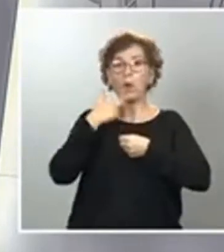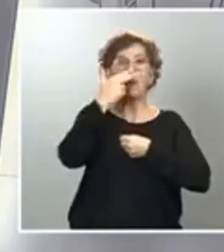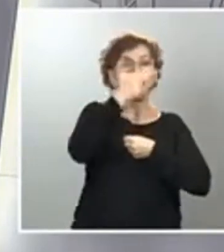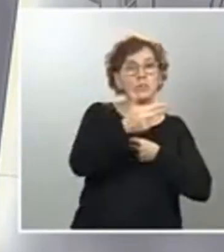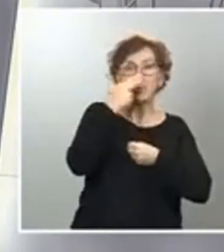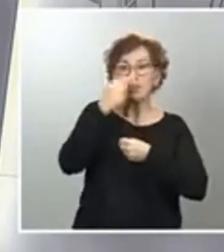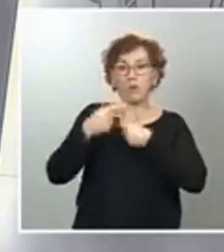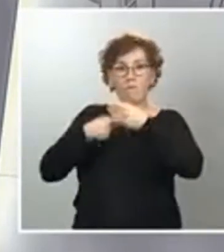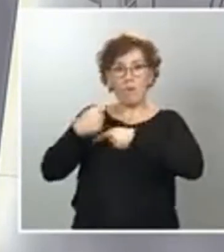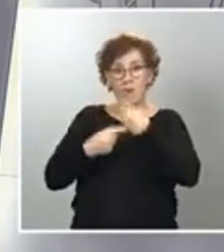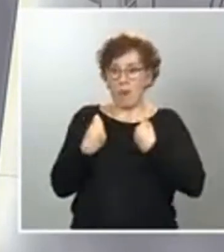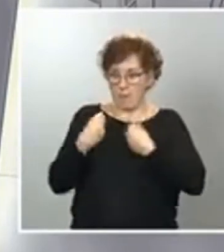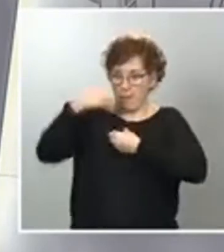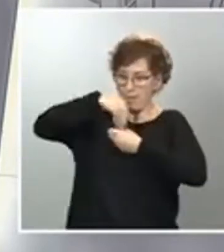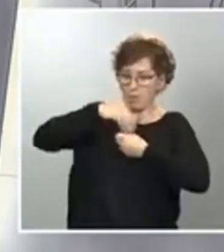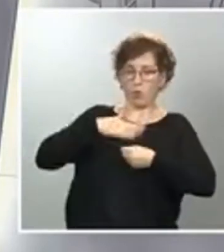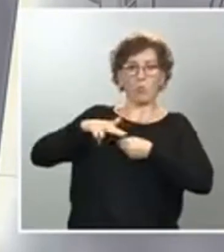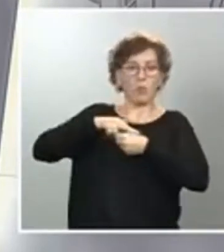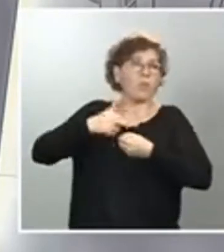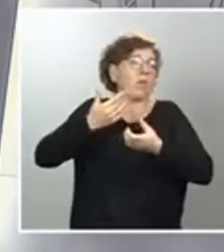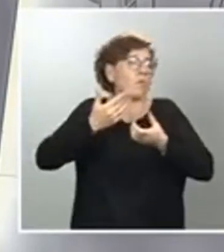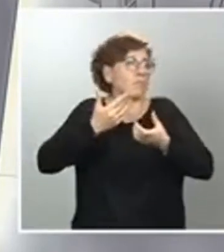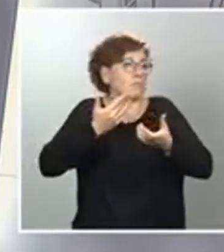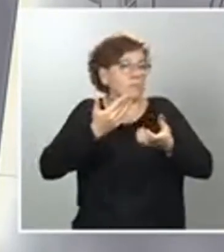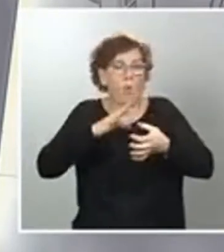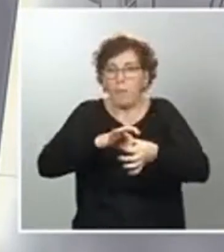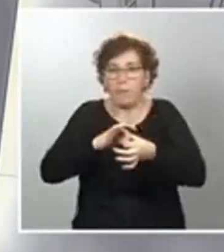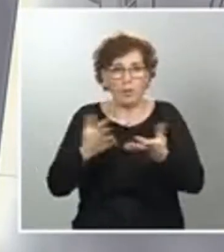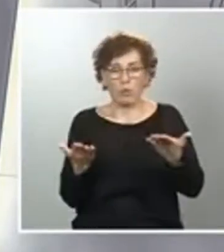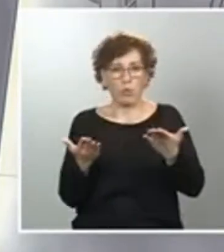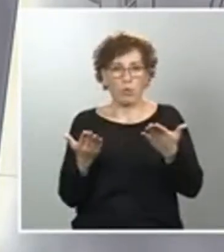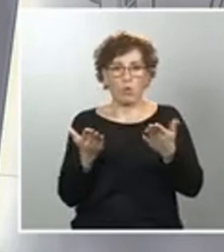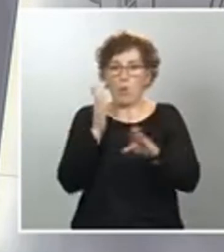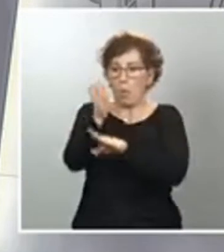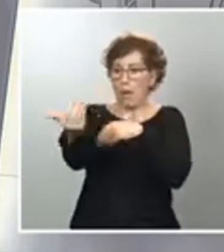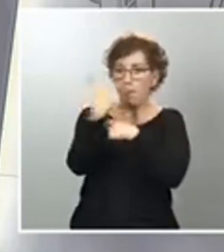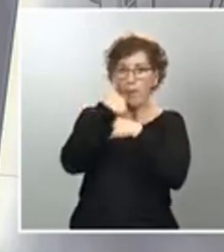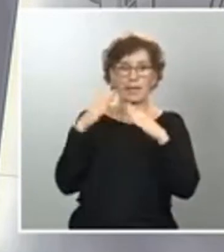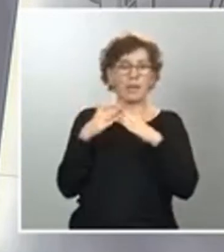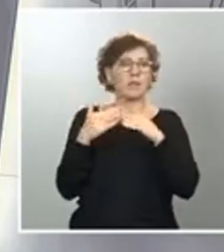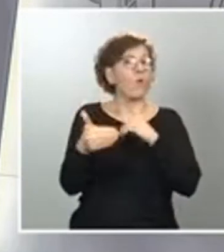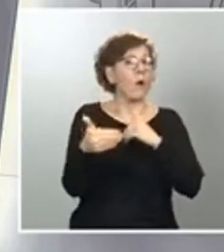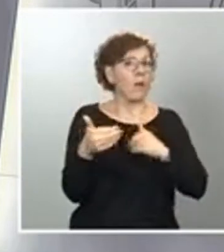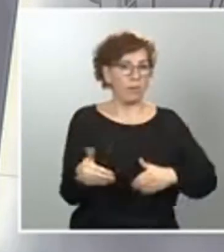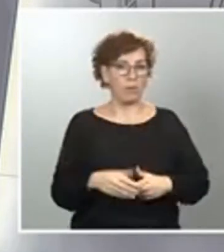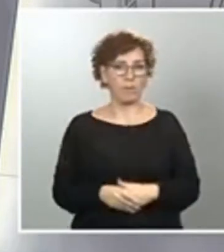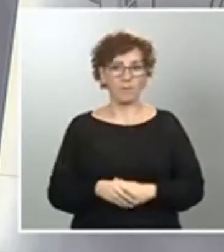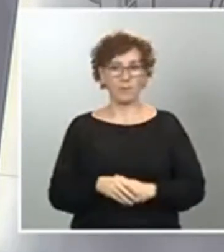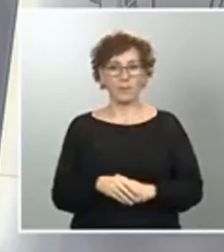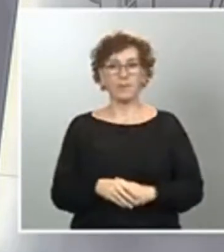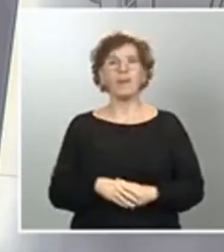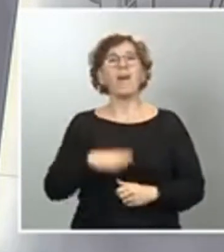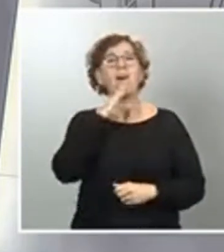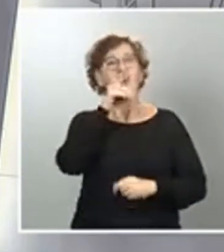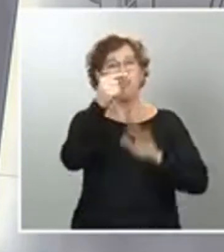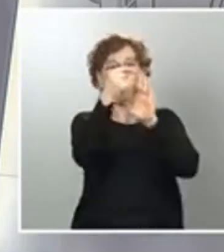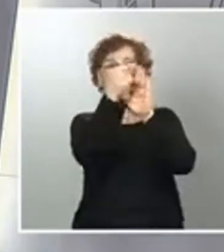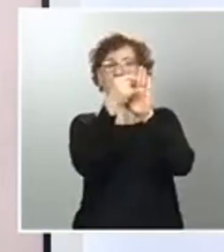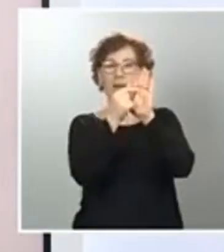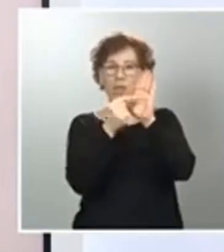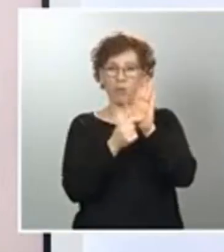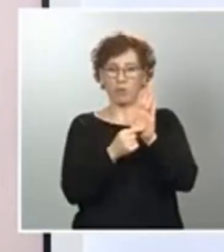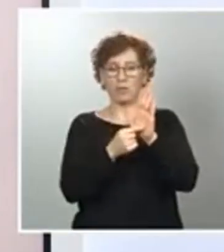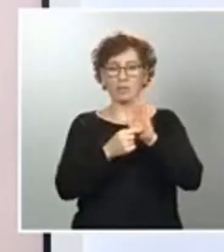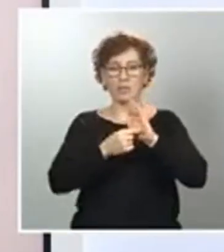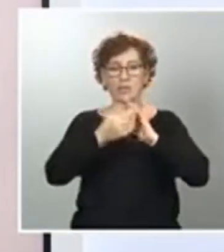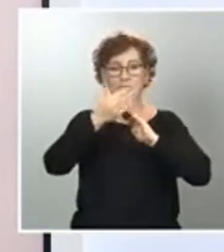familiar o a un amigo en otra casa, en su casa? Y en relación a los marcadores, ¿puede especificar cuáles son los límites o si